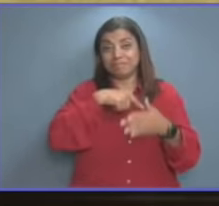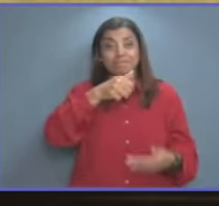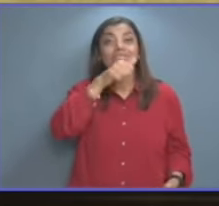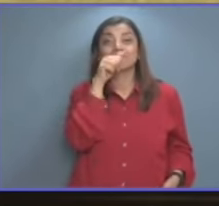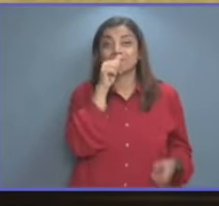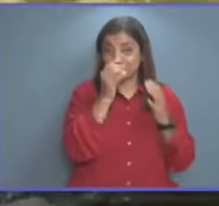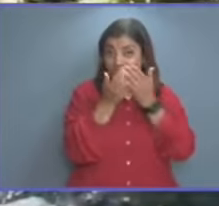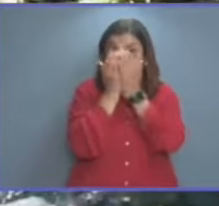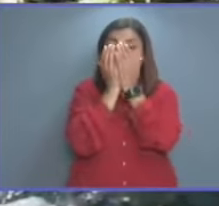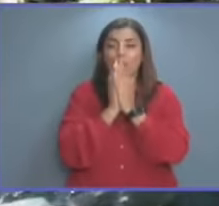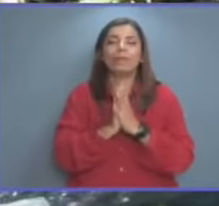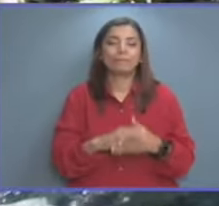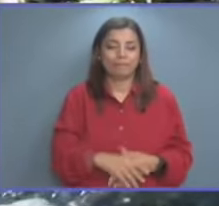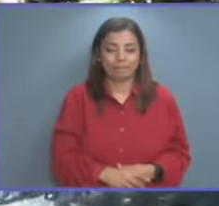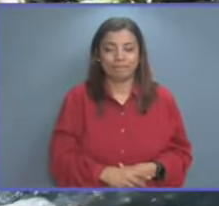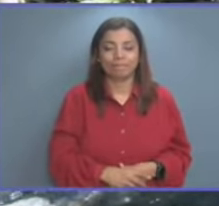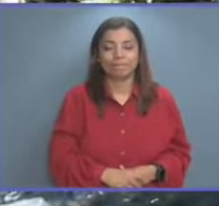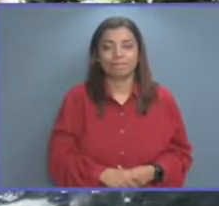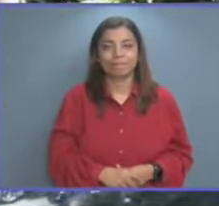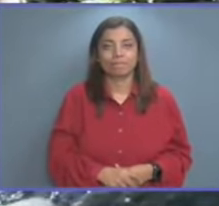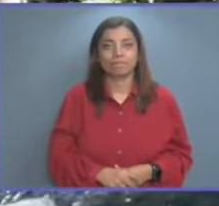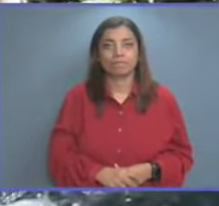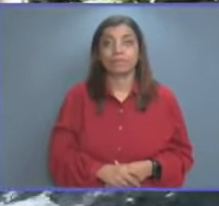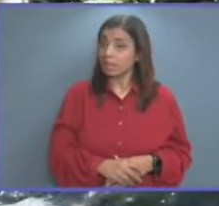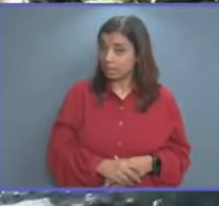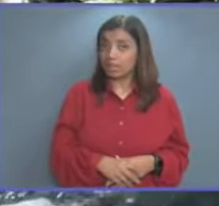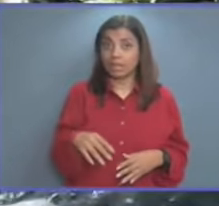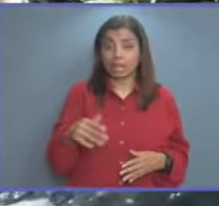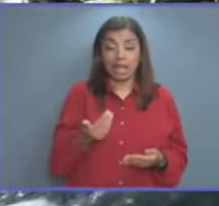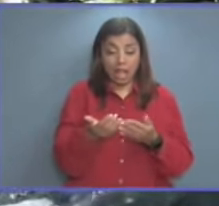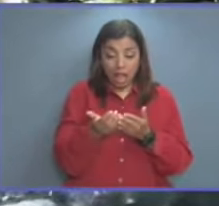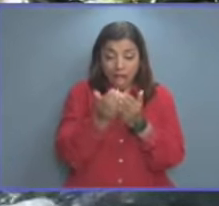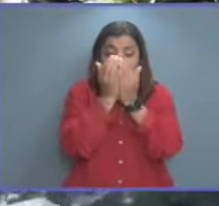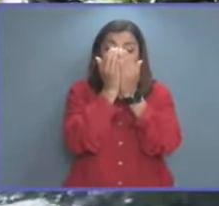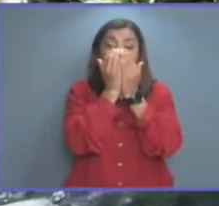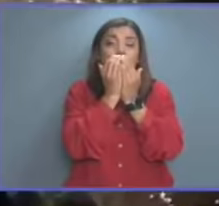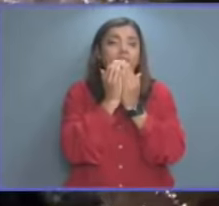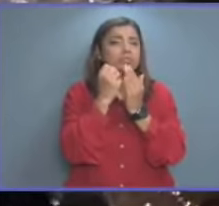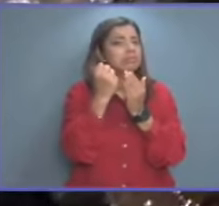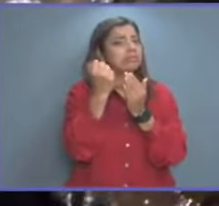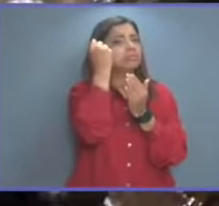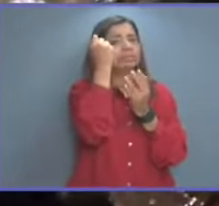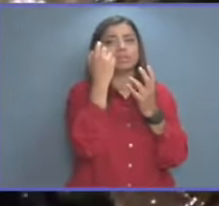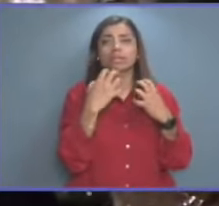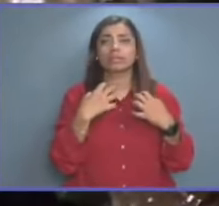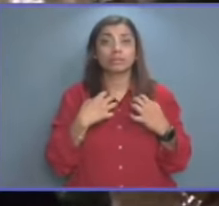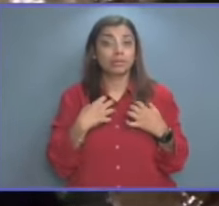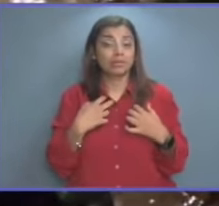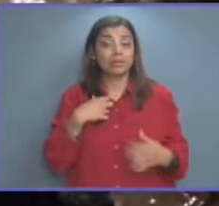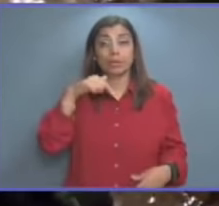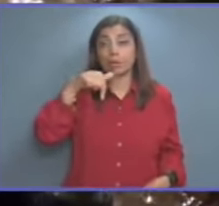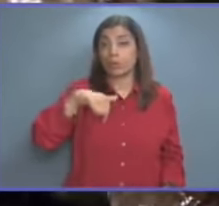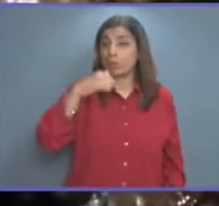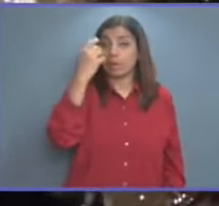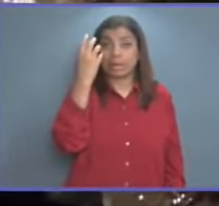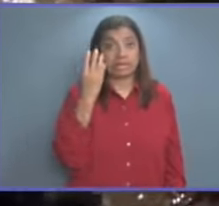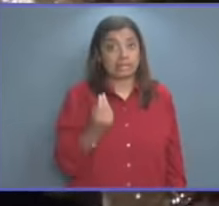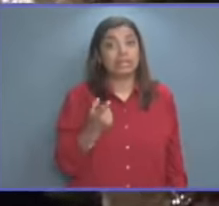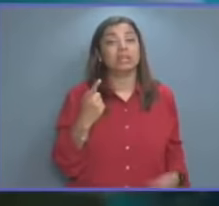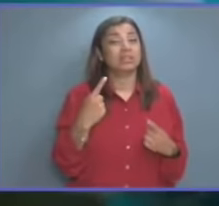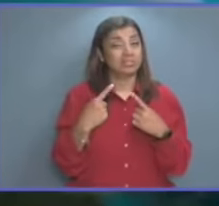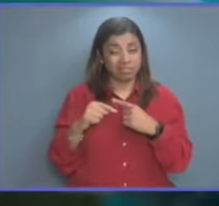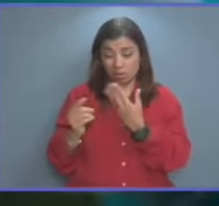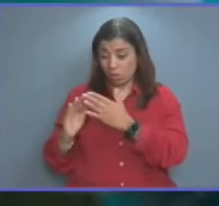líquido el agua es un vital recurso para la vida hoy en día aún existen comunidades